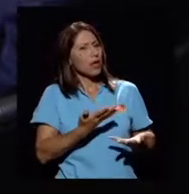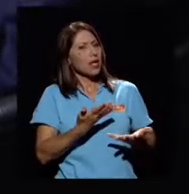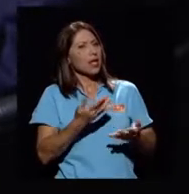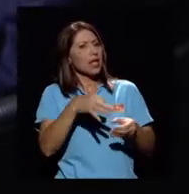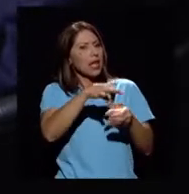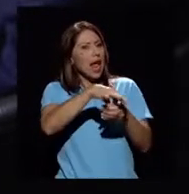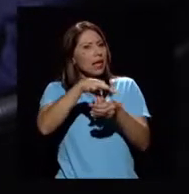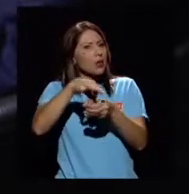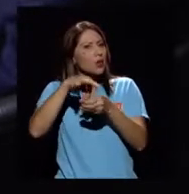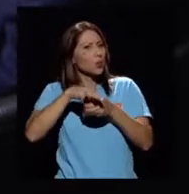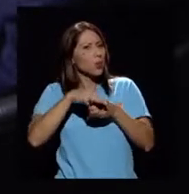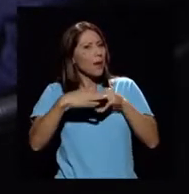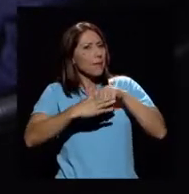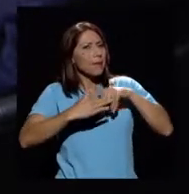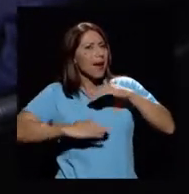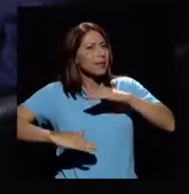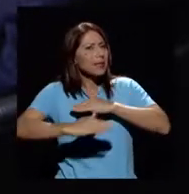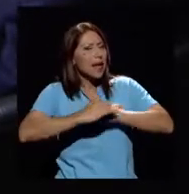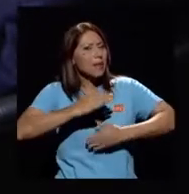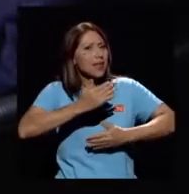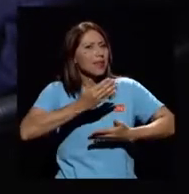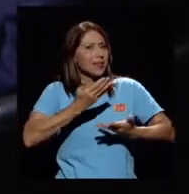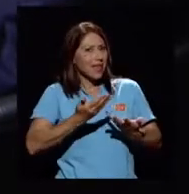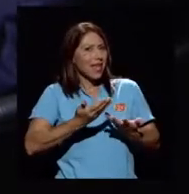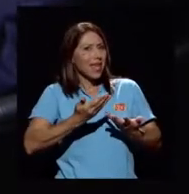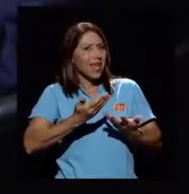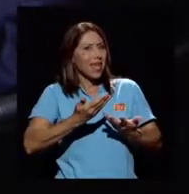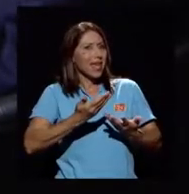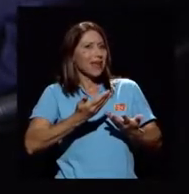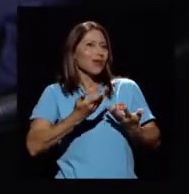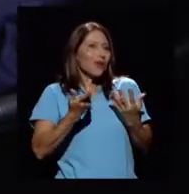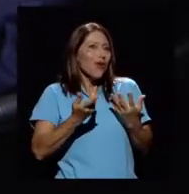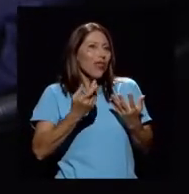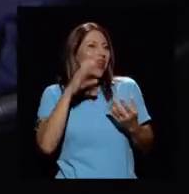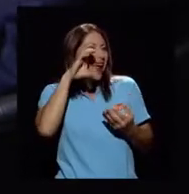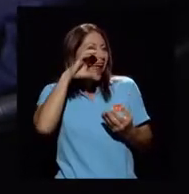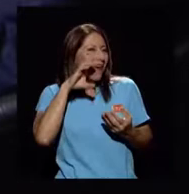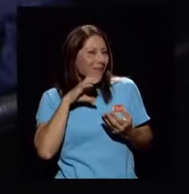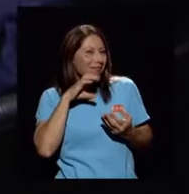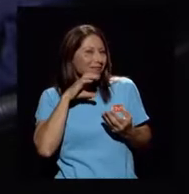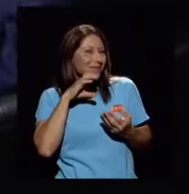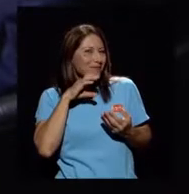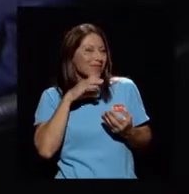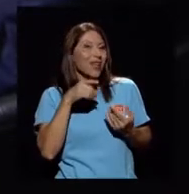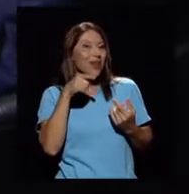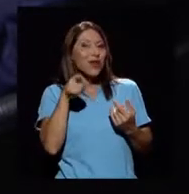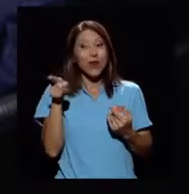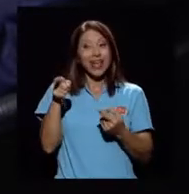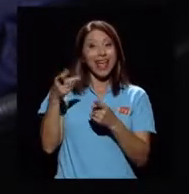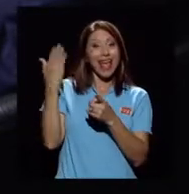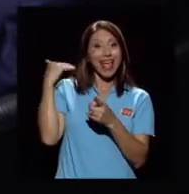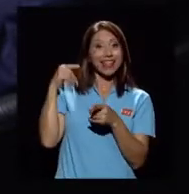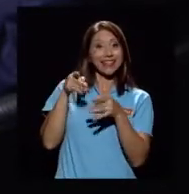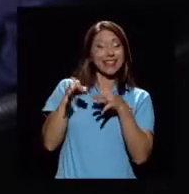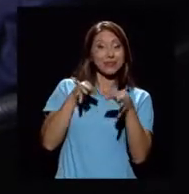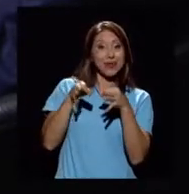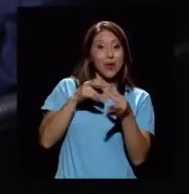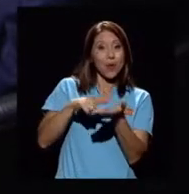lo de café. Lo que don Juan dijo es verde y agricultura es café.